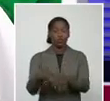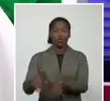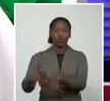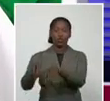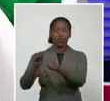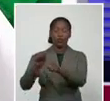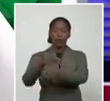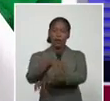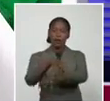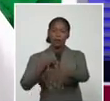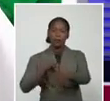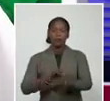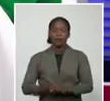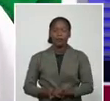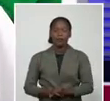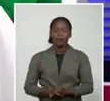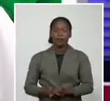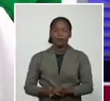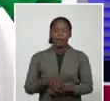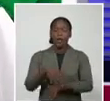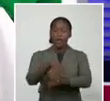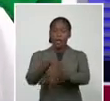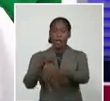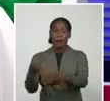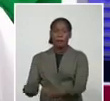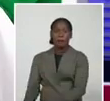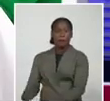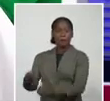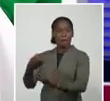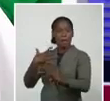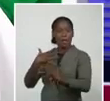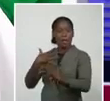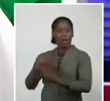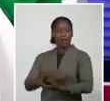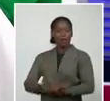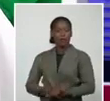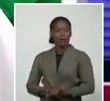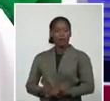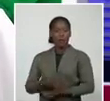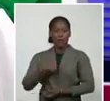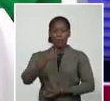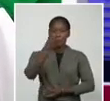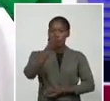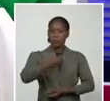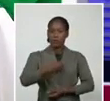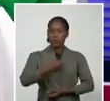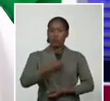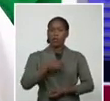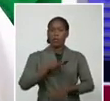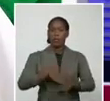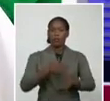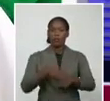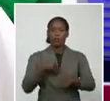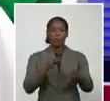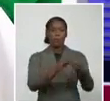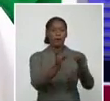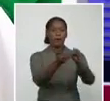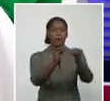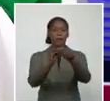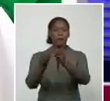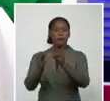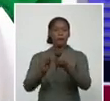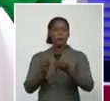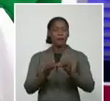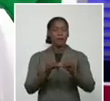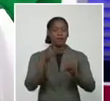implantó en el ser humano y provocó esta enfermedad que tanto daño ha causado. El mundo, como también se han